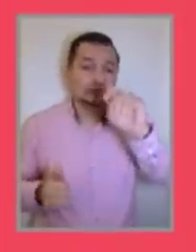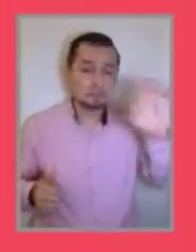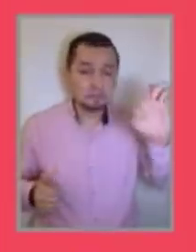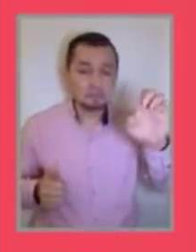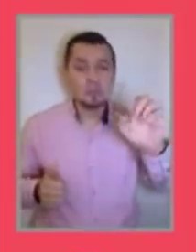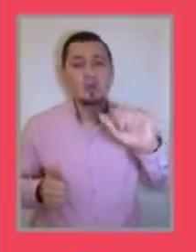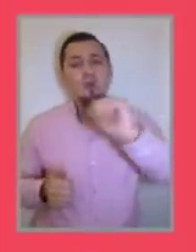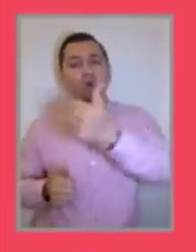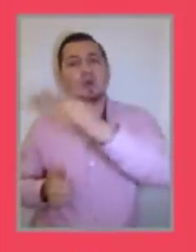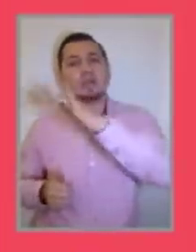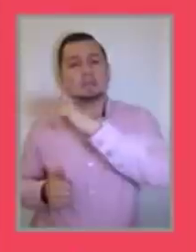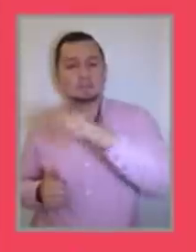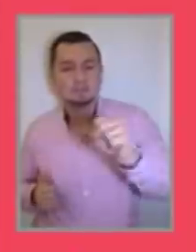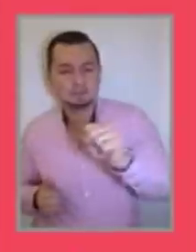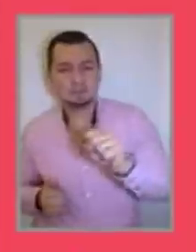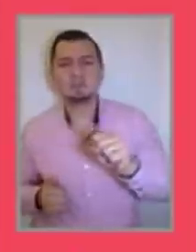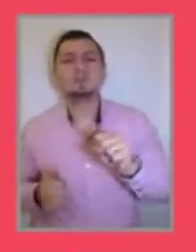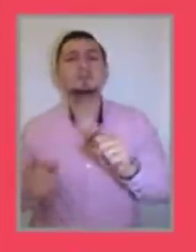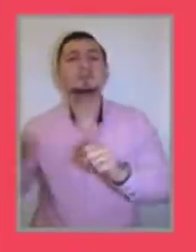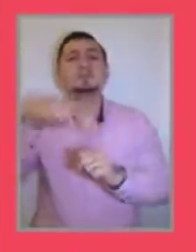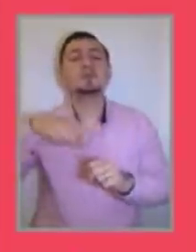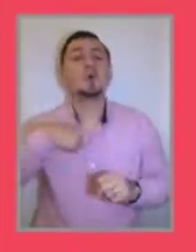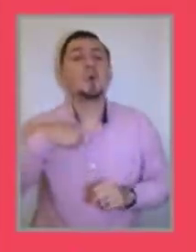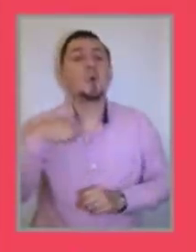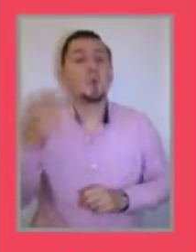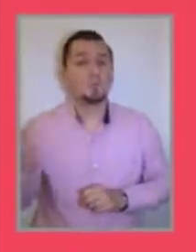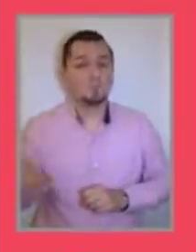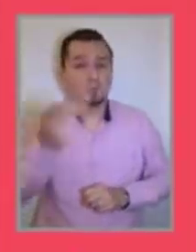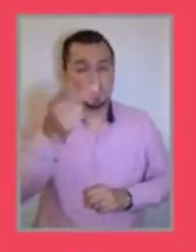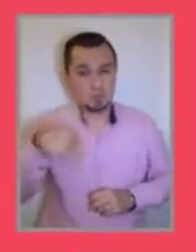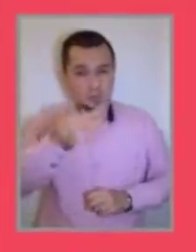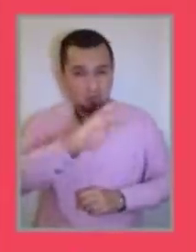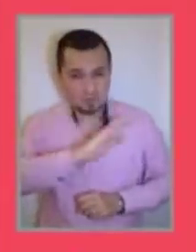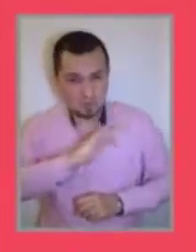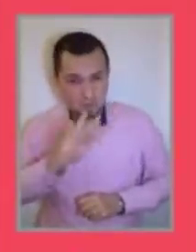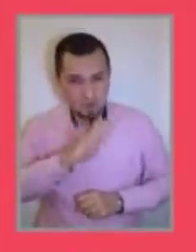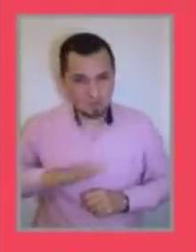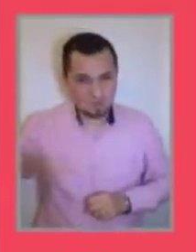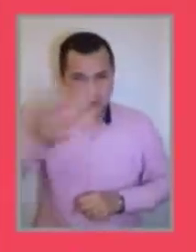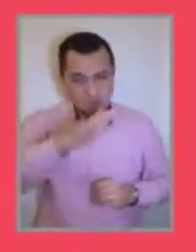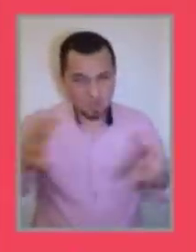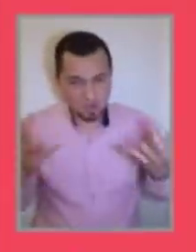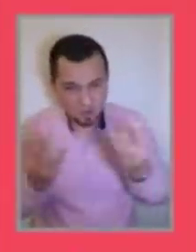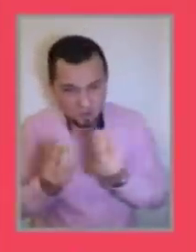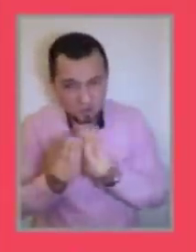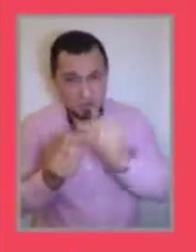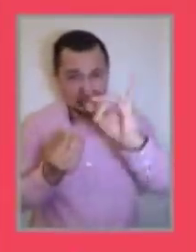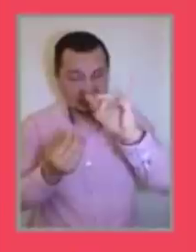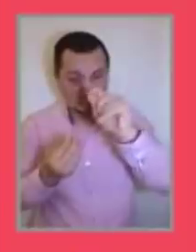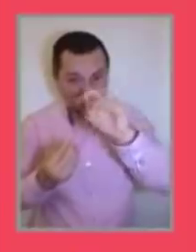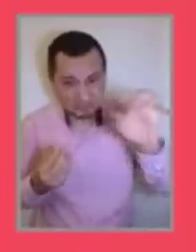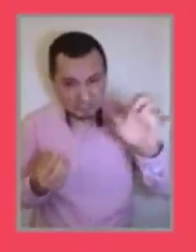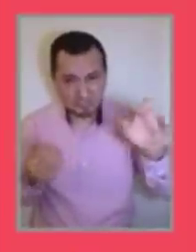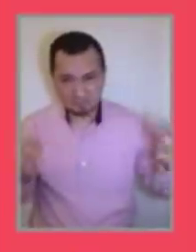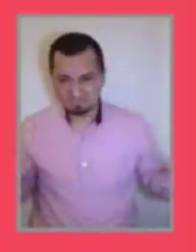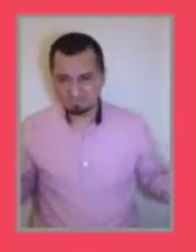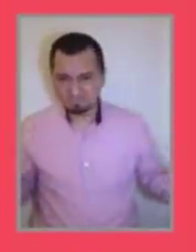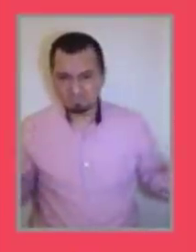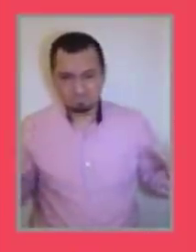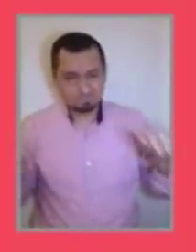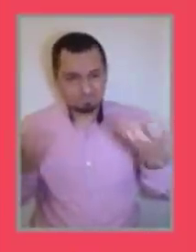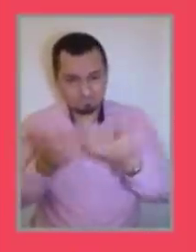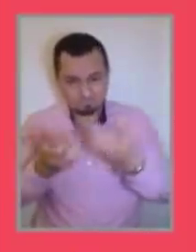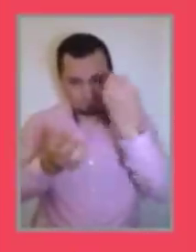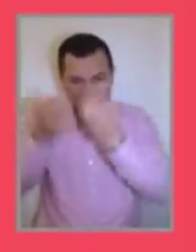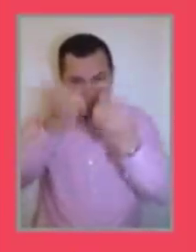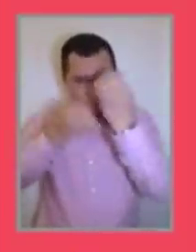por el Seguro Social. La pregunta es, ¿va a ser una sola plataforma para todos o los del ISSSTE se van a